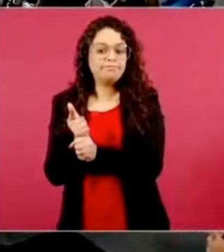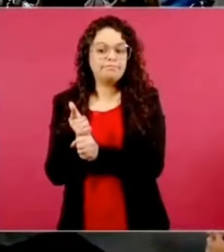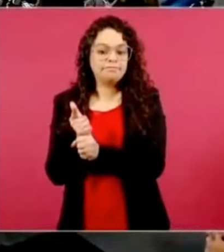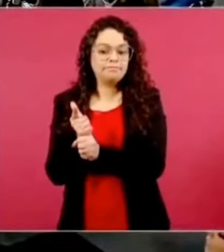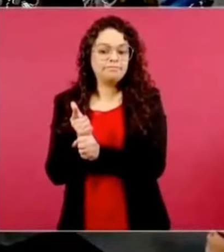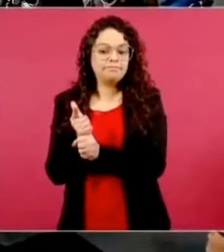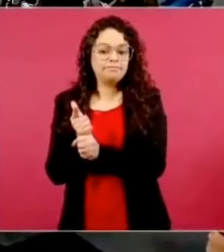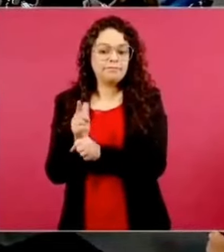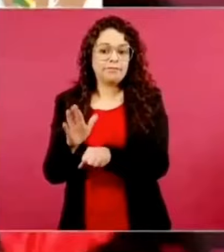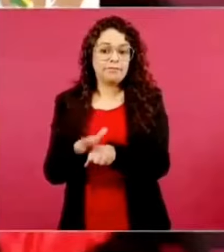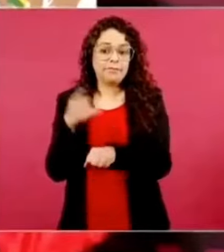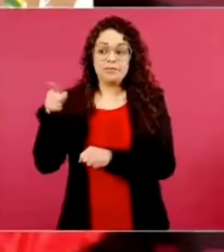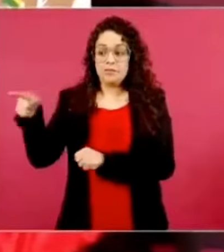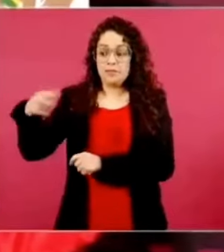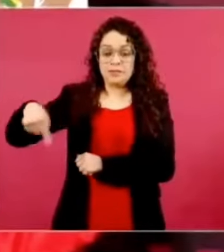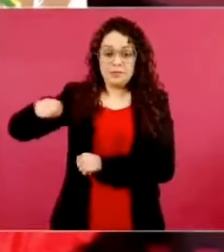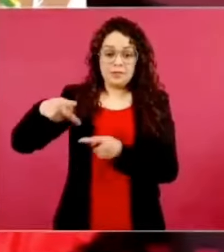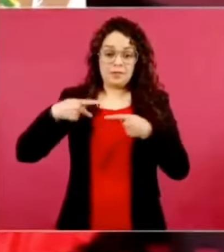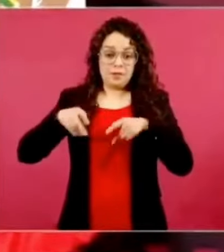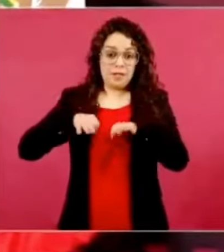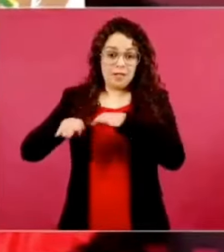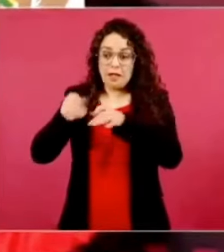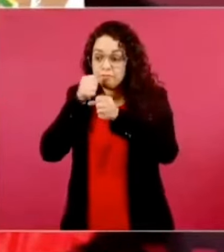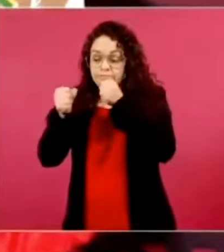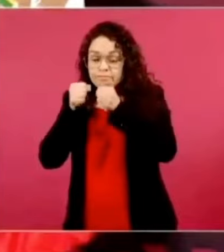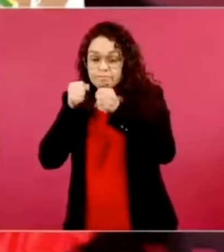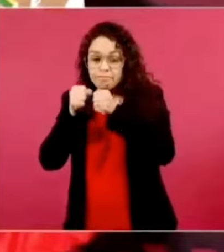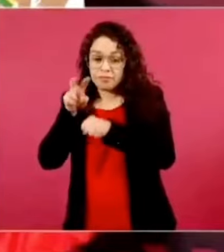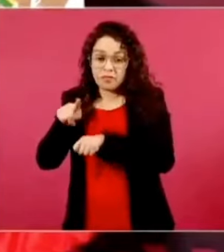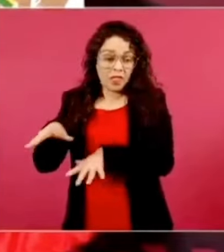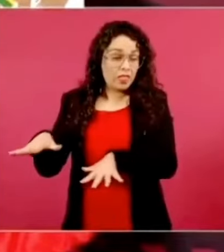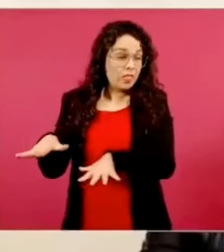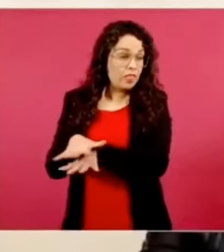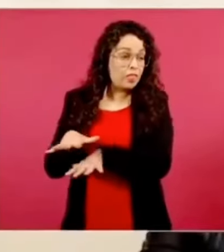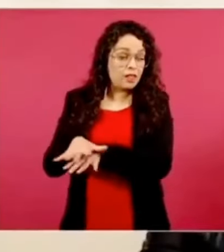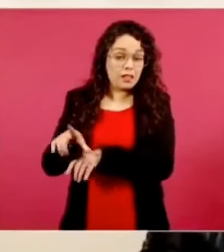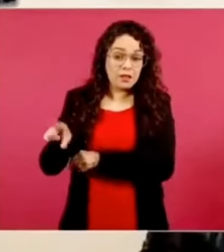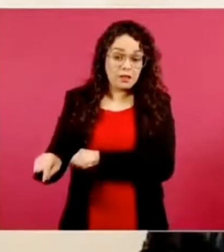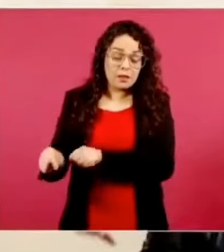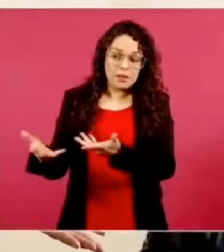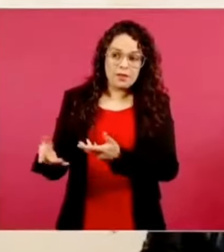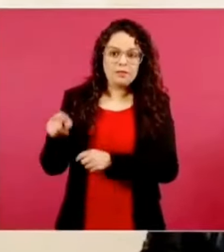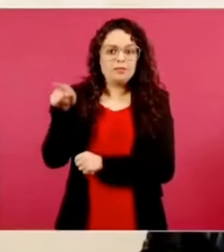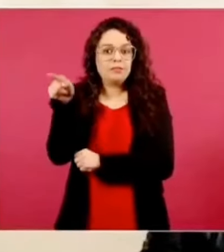pseudo periodistas, ¿no?, mercenarios, van a poder